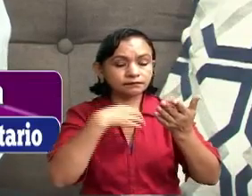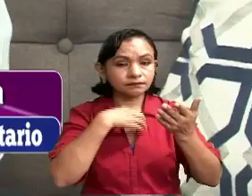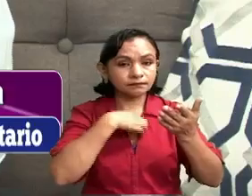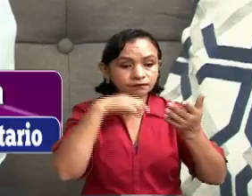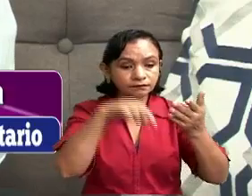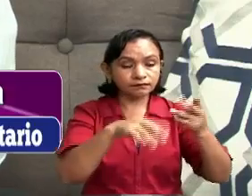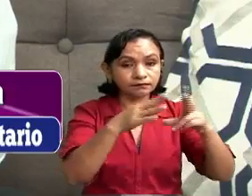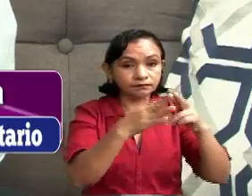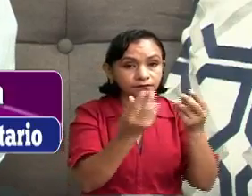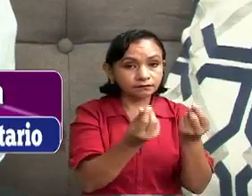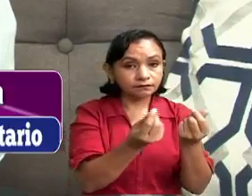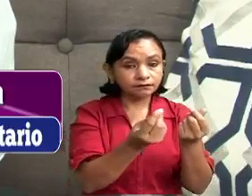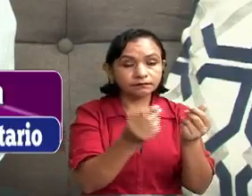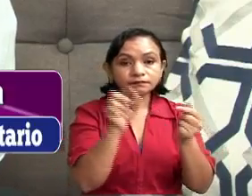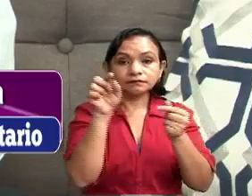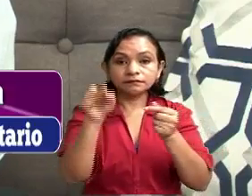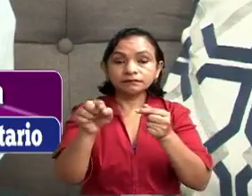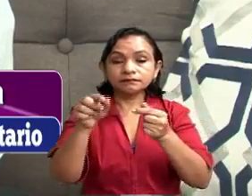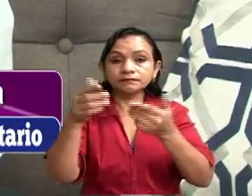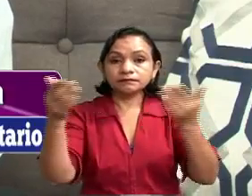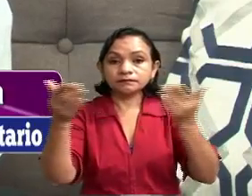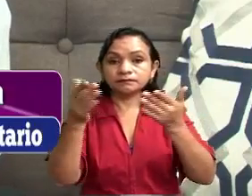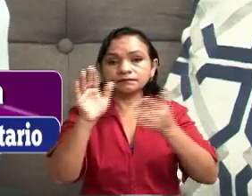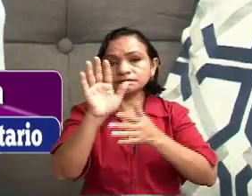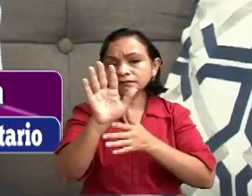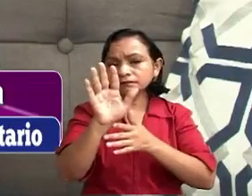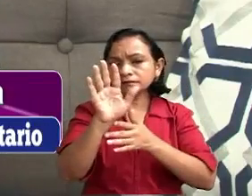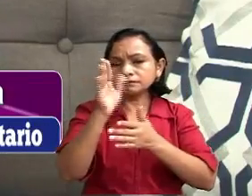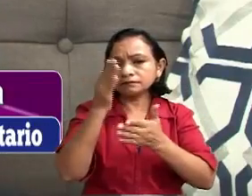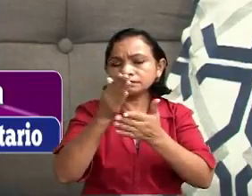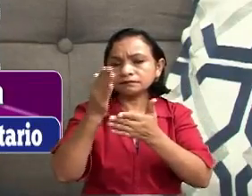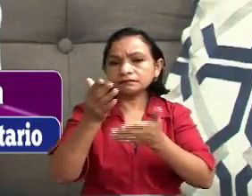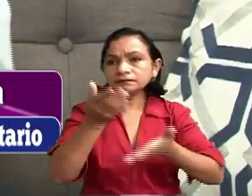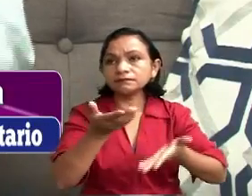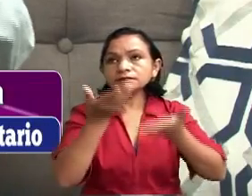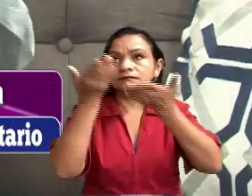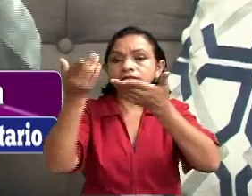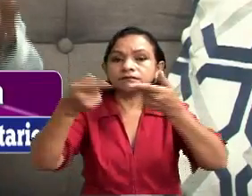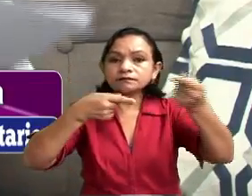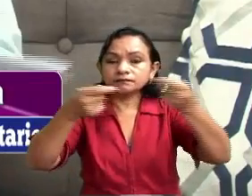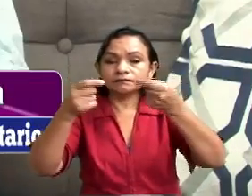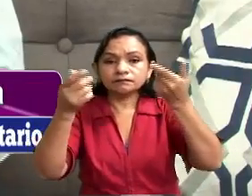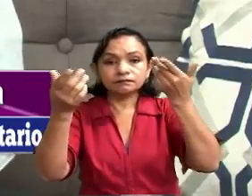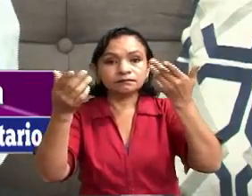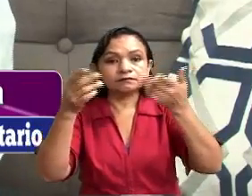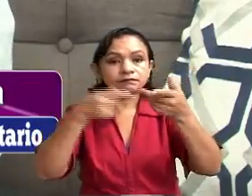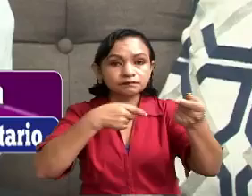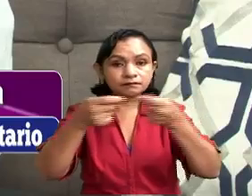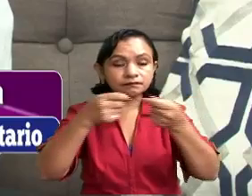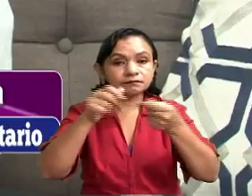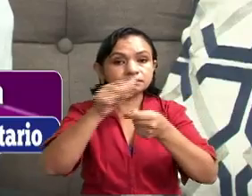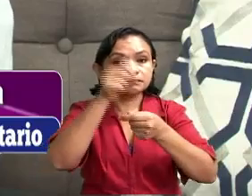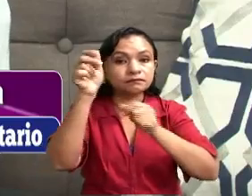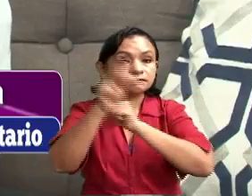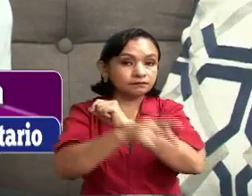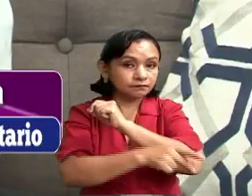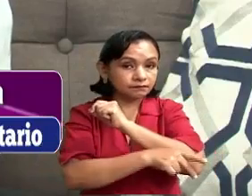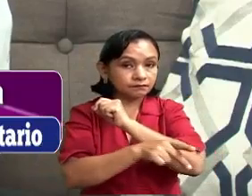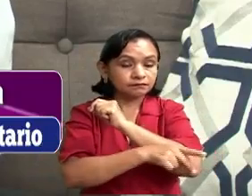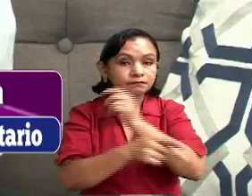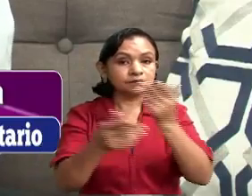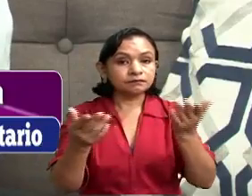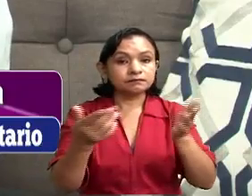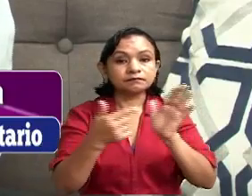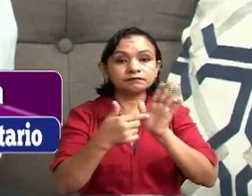Bruto y como 5 veces las importaciones globales de nuestro país.